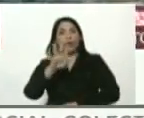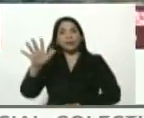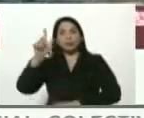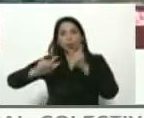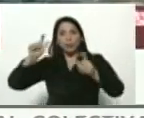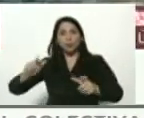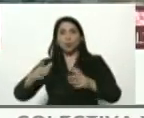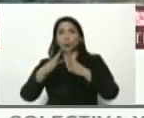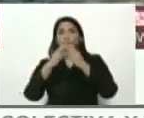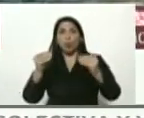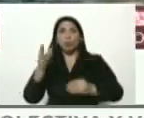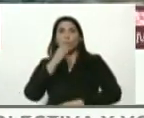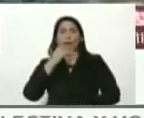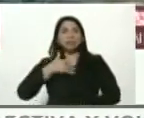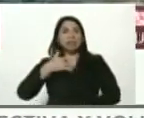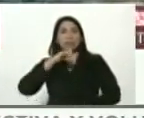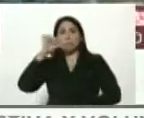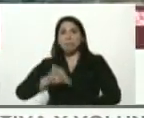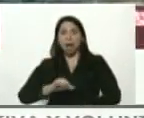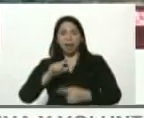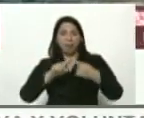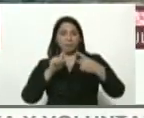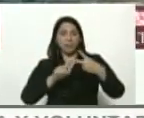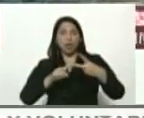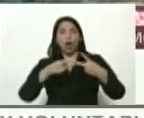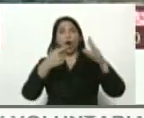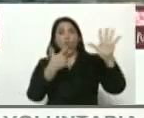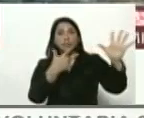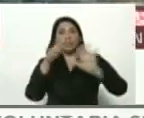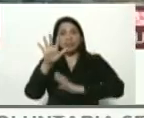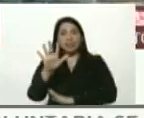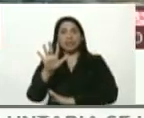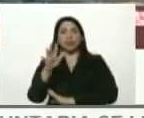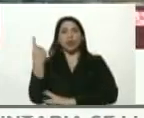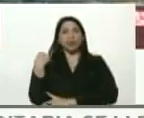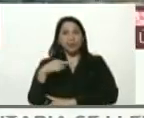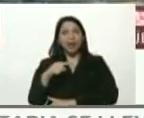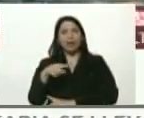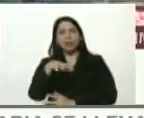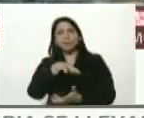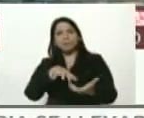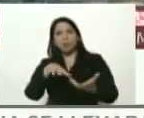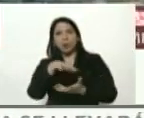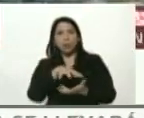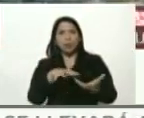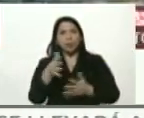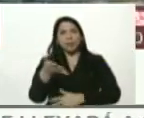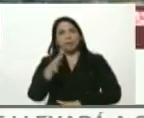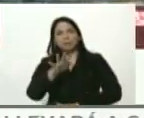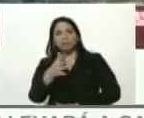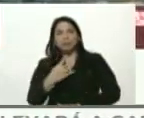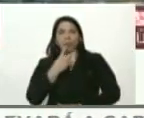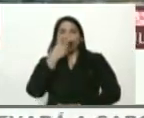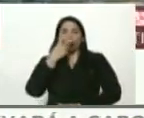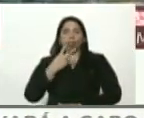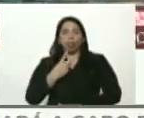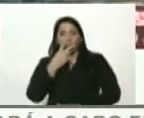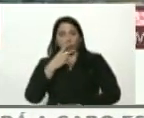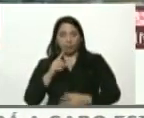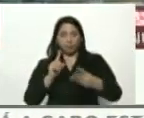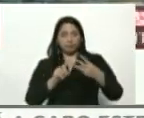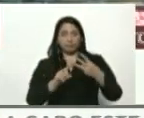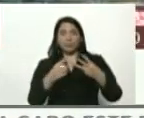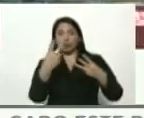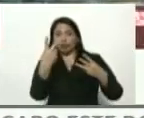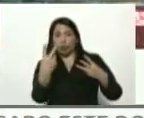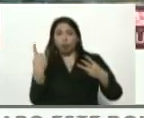todos son asintomáticos. 85 tienen insuficiencia respiratoria aguda leve. 2